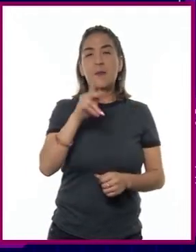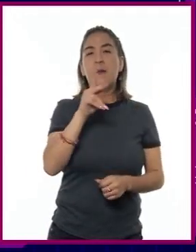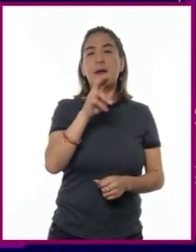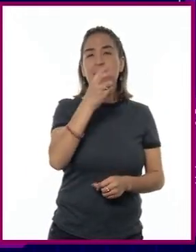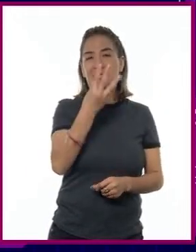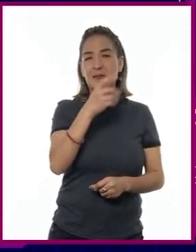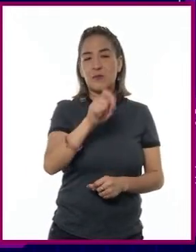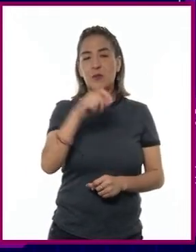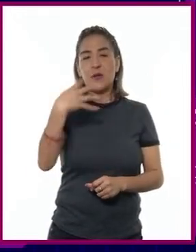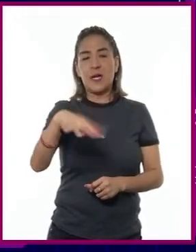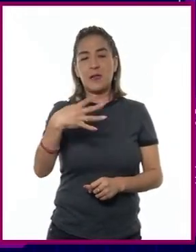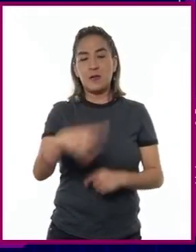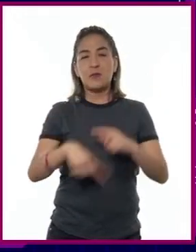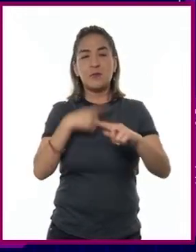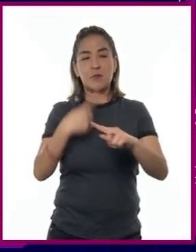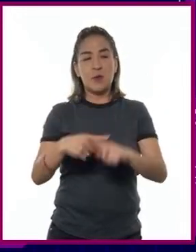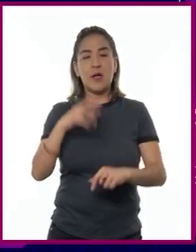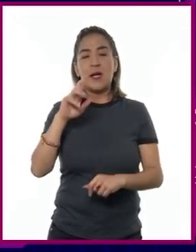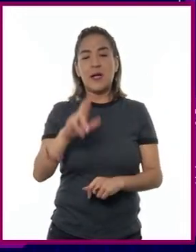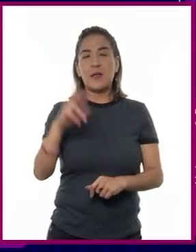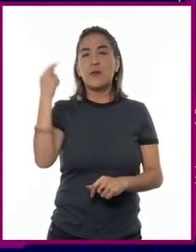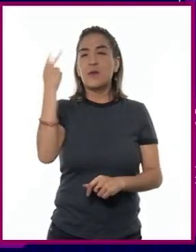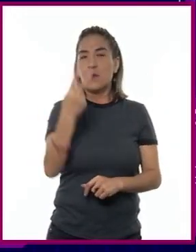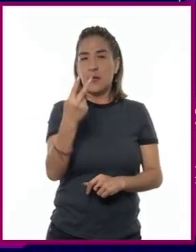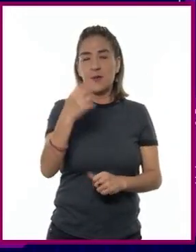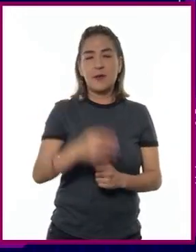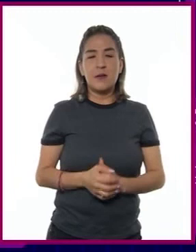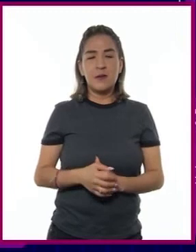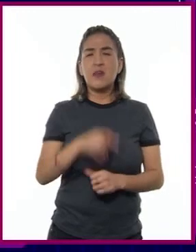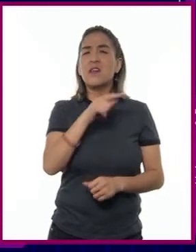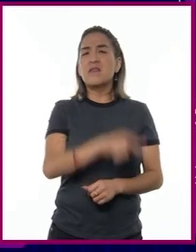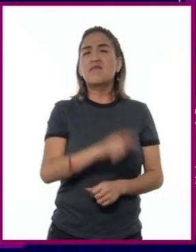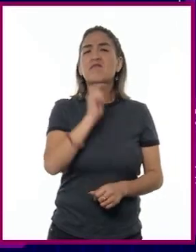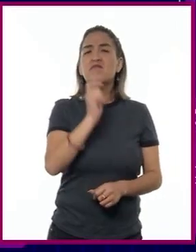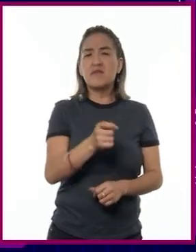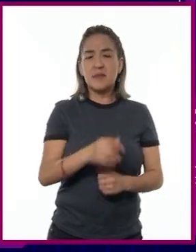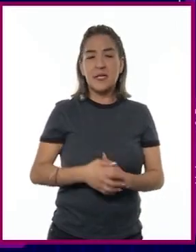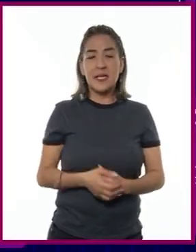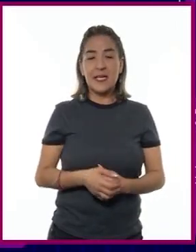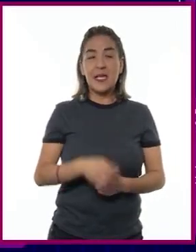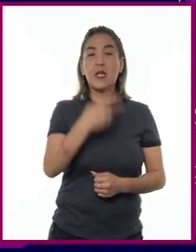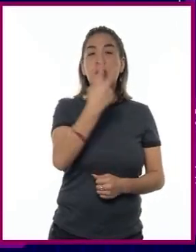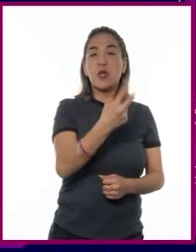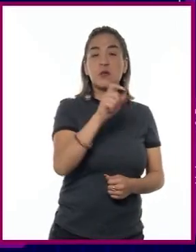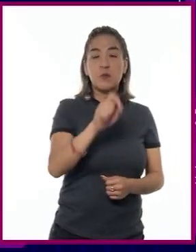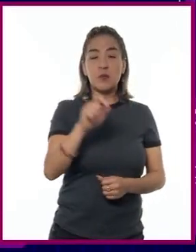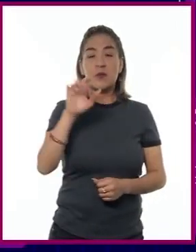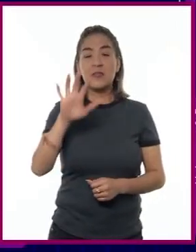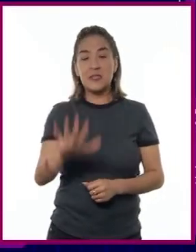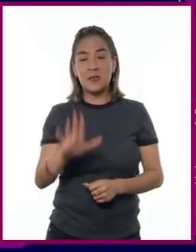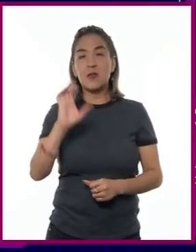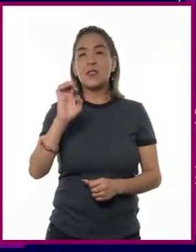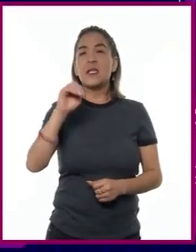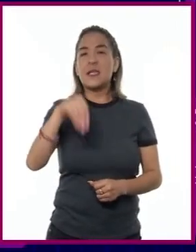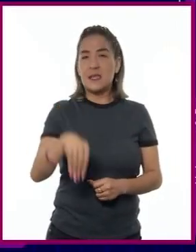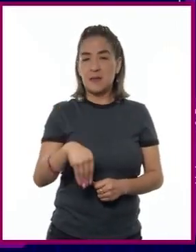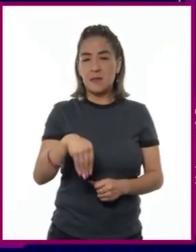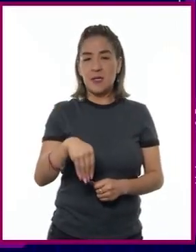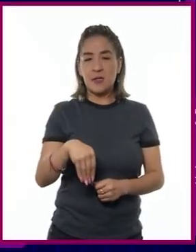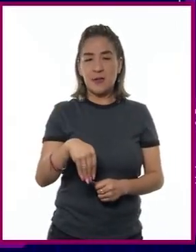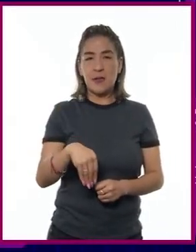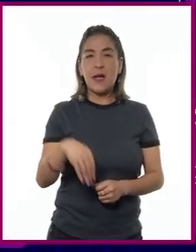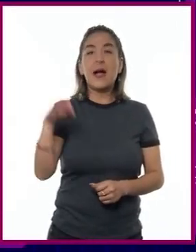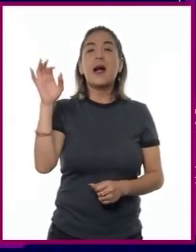pi por radio al cuadrado. Como el radio es 2.5 centímetros y si